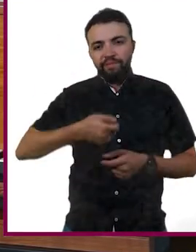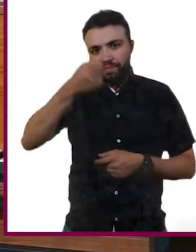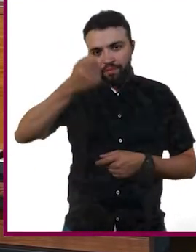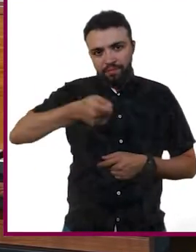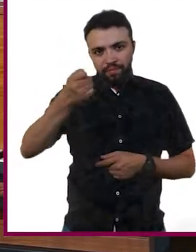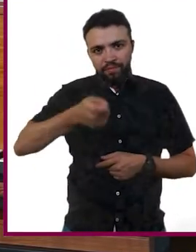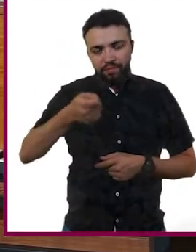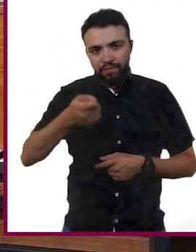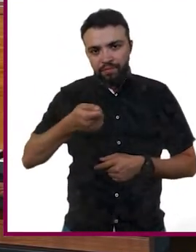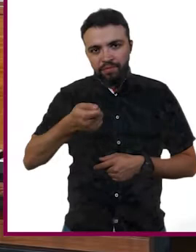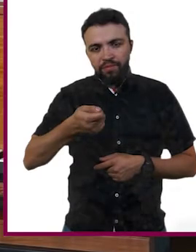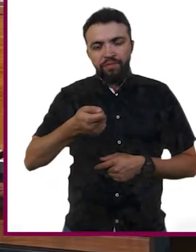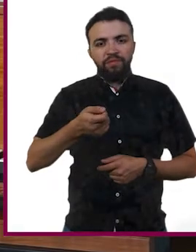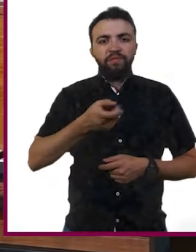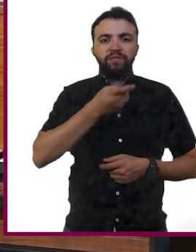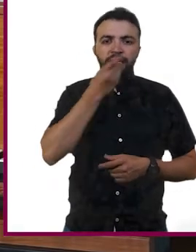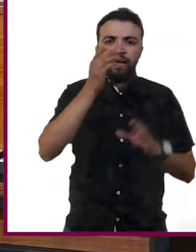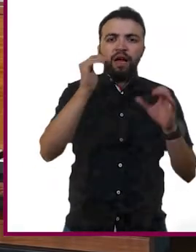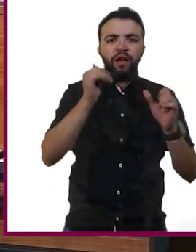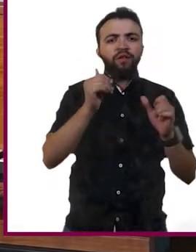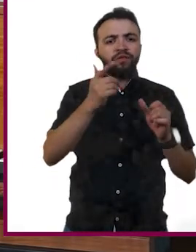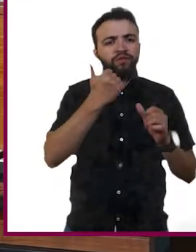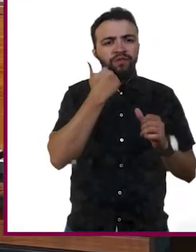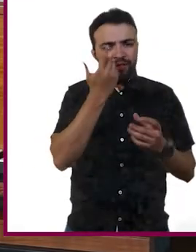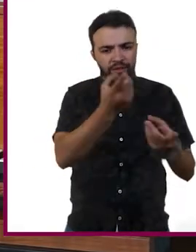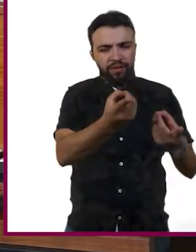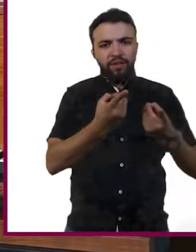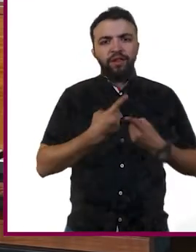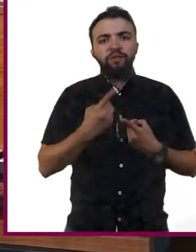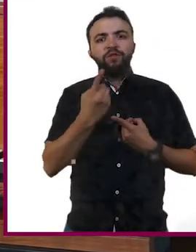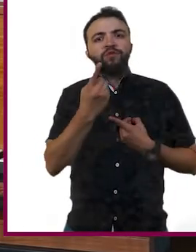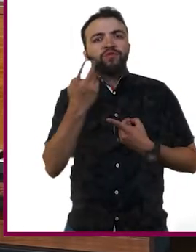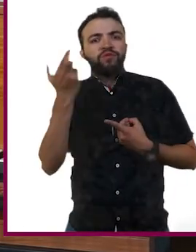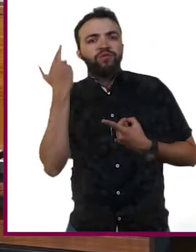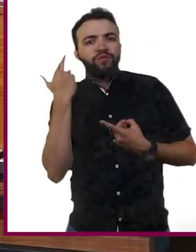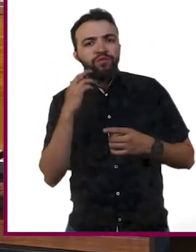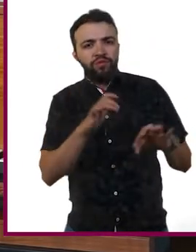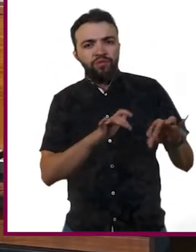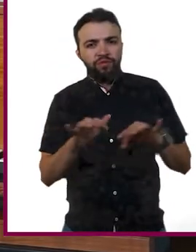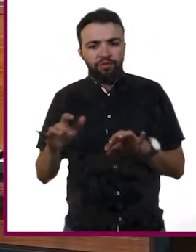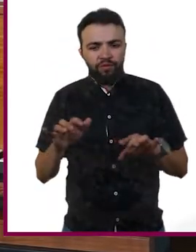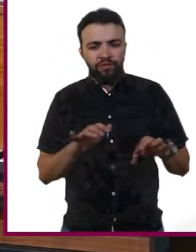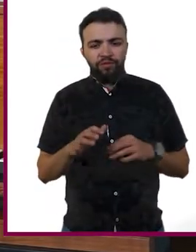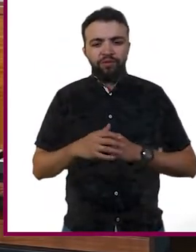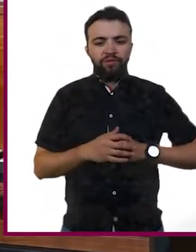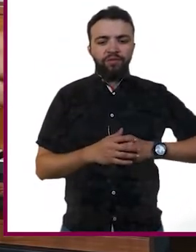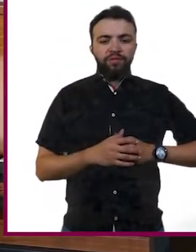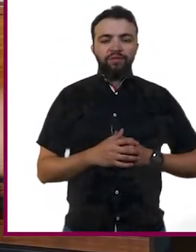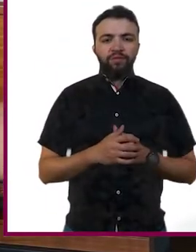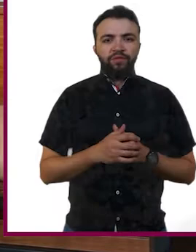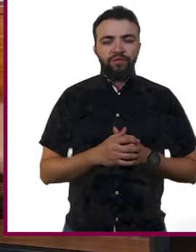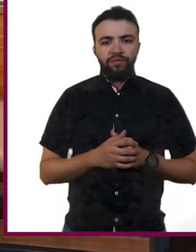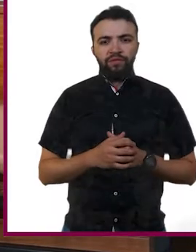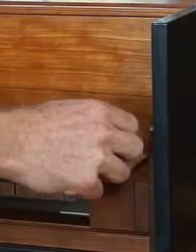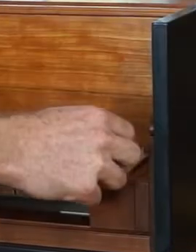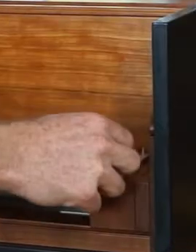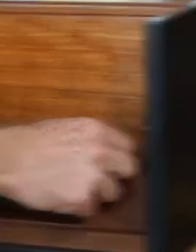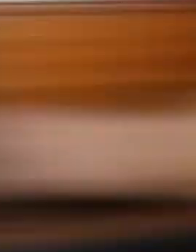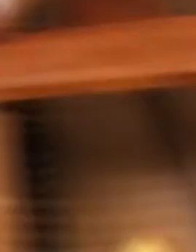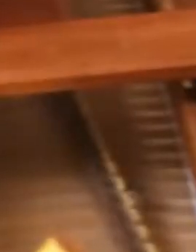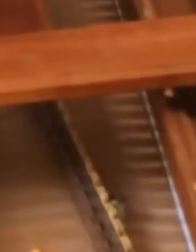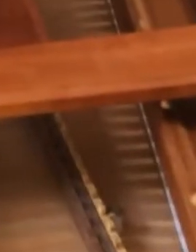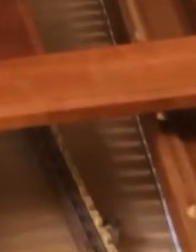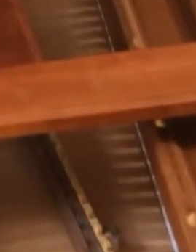de esta entrevista con un poquito más de lo que nos enseñaste al inicio de esta entrevista? O sea, eso quiere decir tocar algo, ¿no?